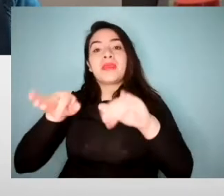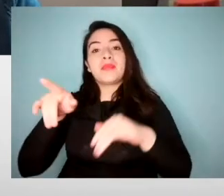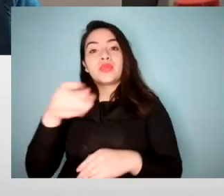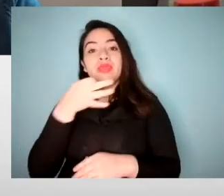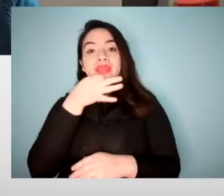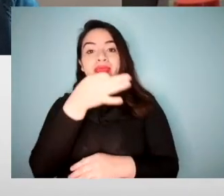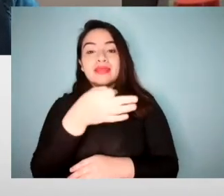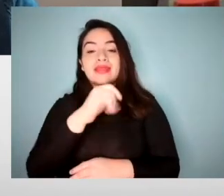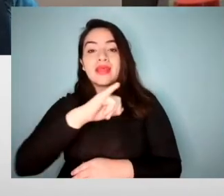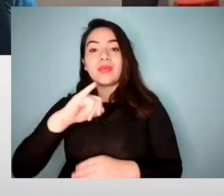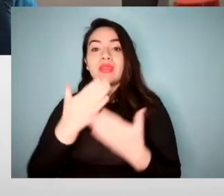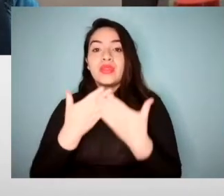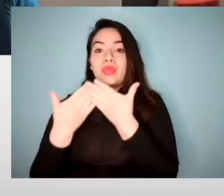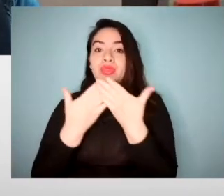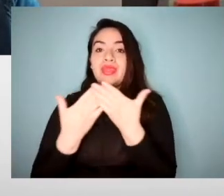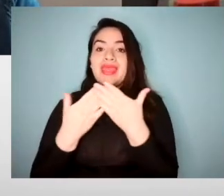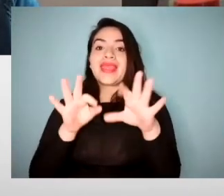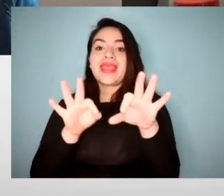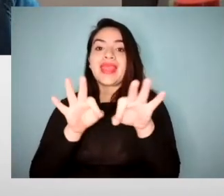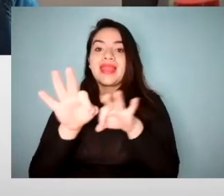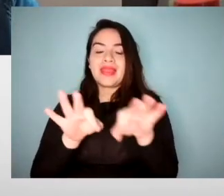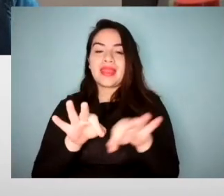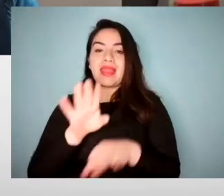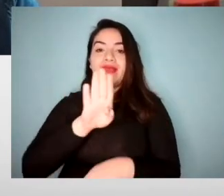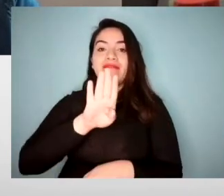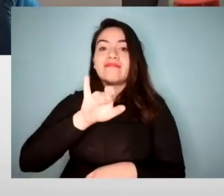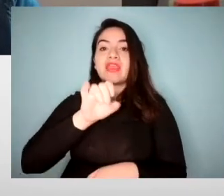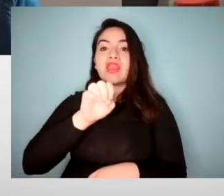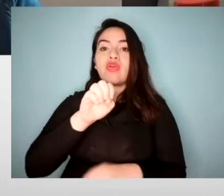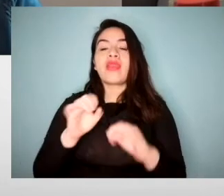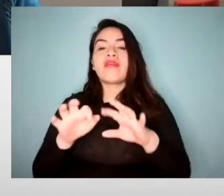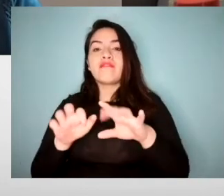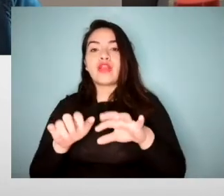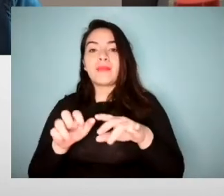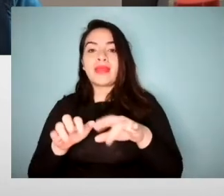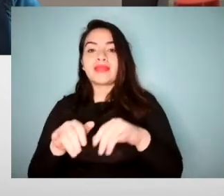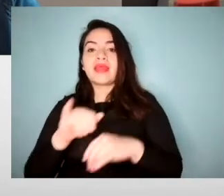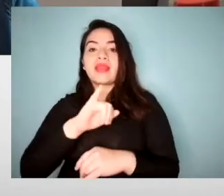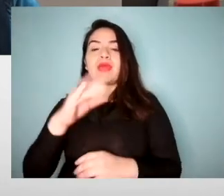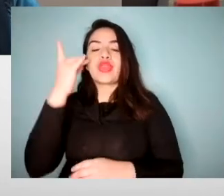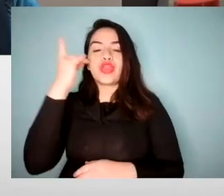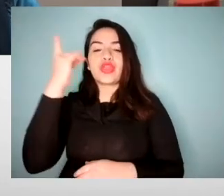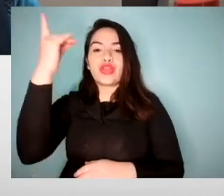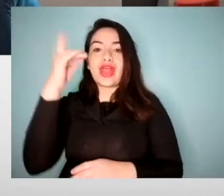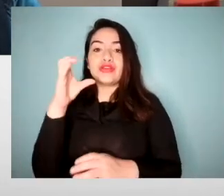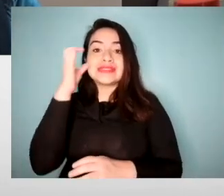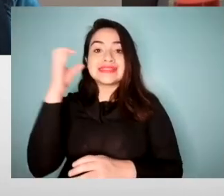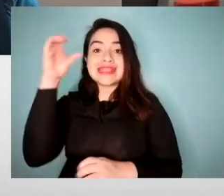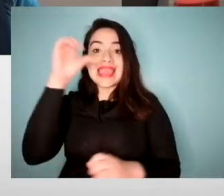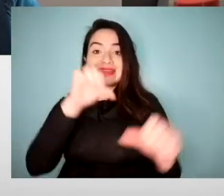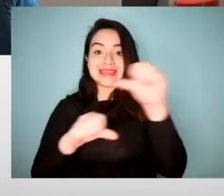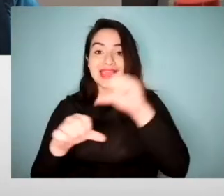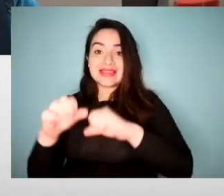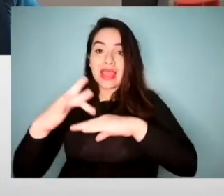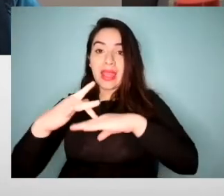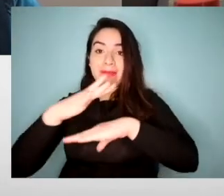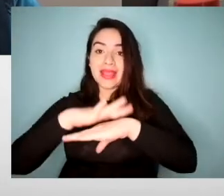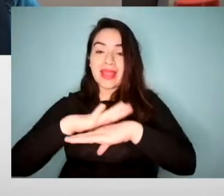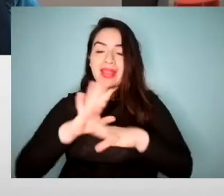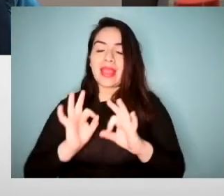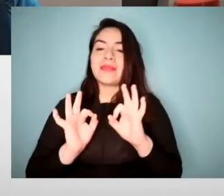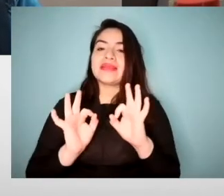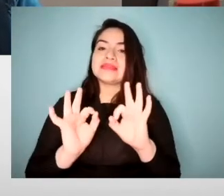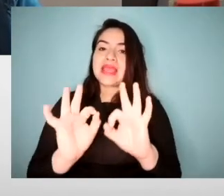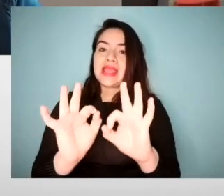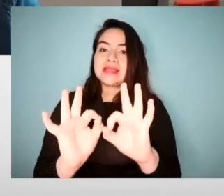la carrera de ingeniería en bioinformática, realicé un doctorado en ciencias aplicadas, donde me especialicé en el estudio o